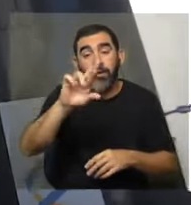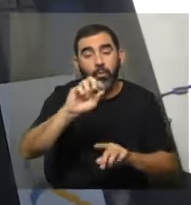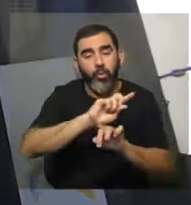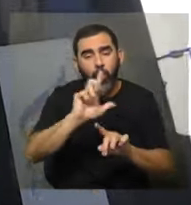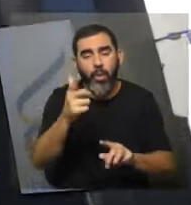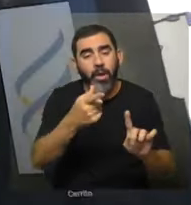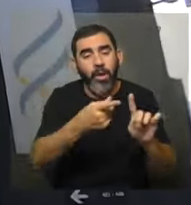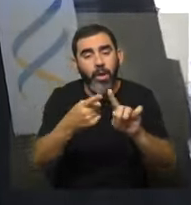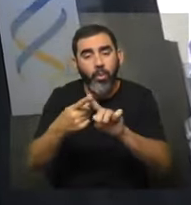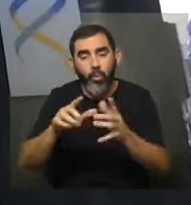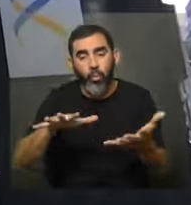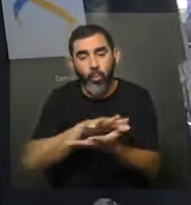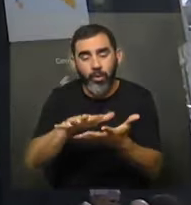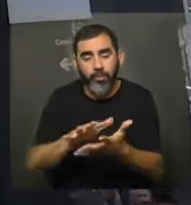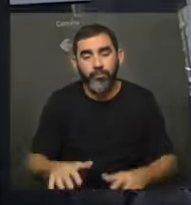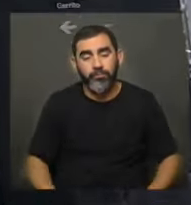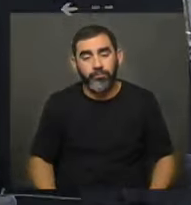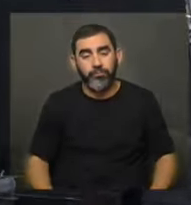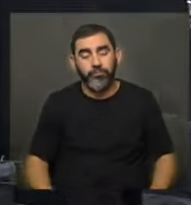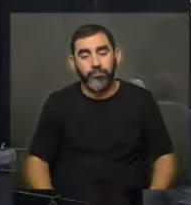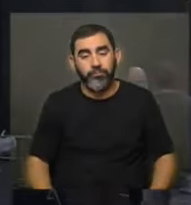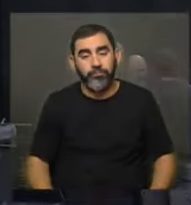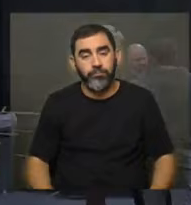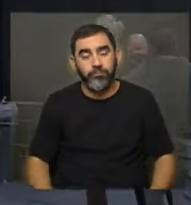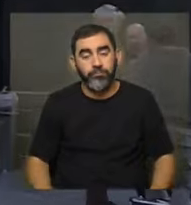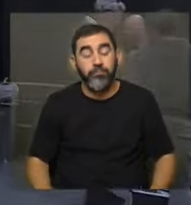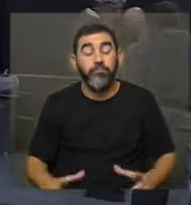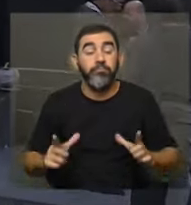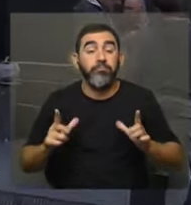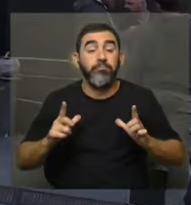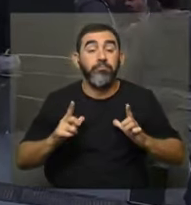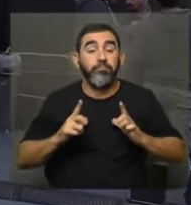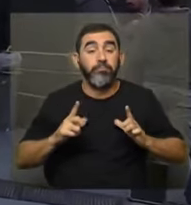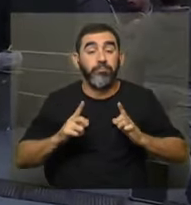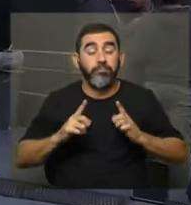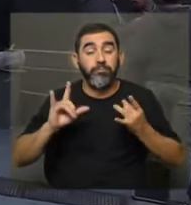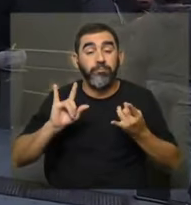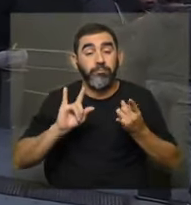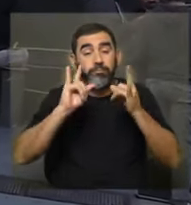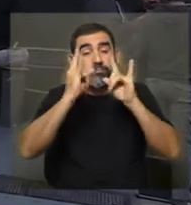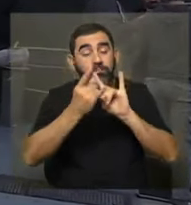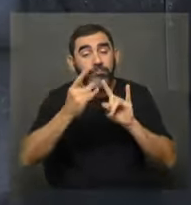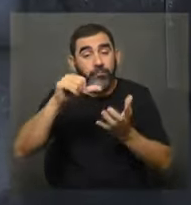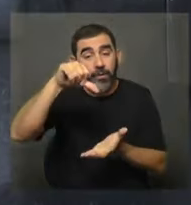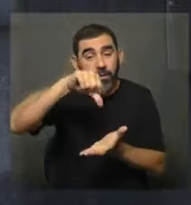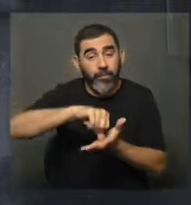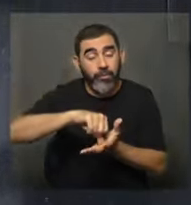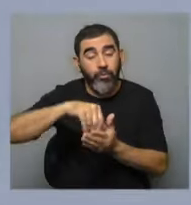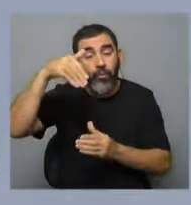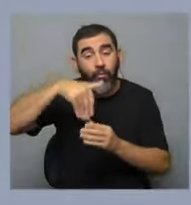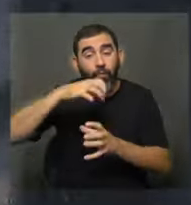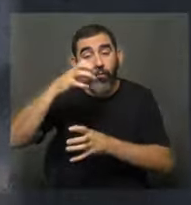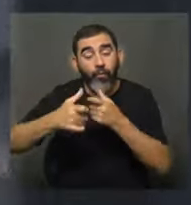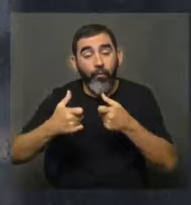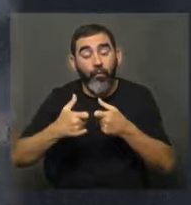consensos ante esta situación nosotros Ese es lo que tenemos que esperar el El parlamento Nacional con los votos del oficialismo en